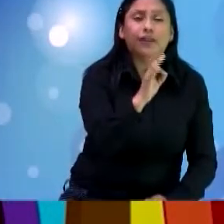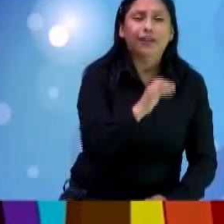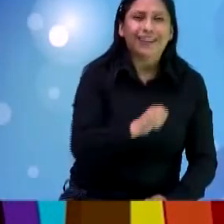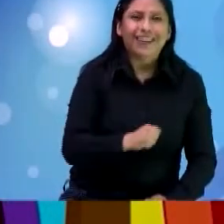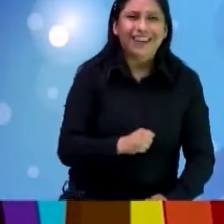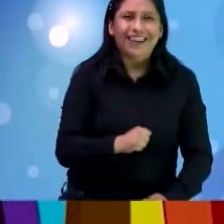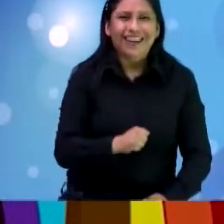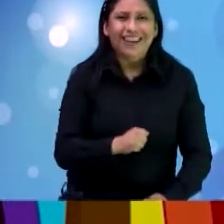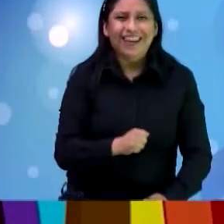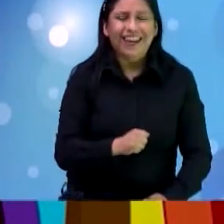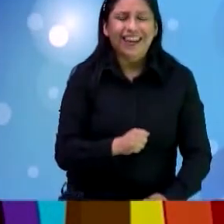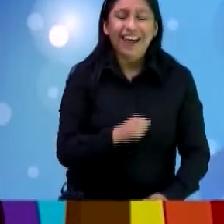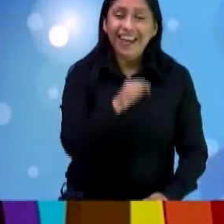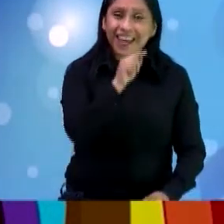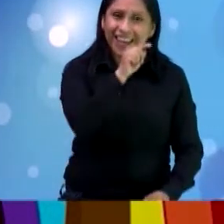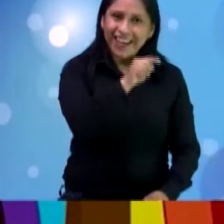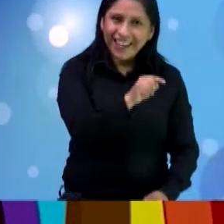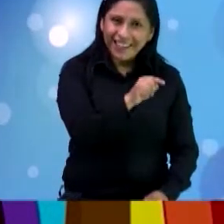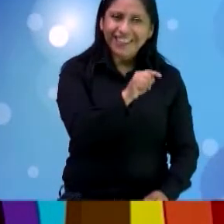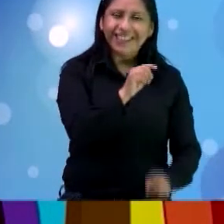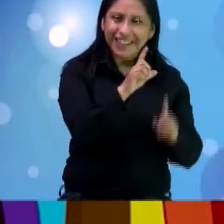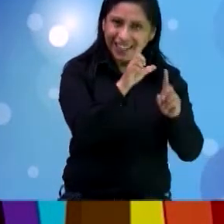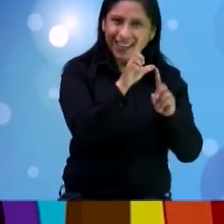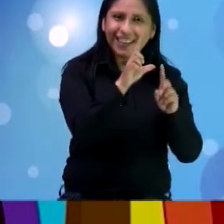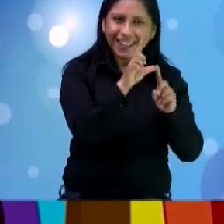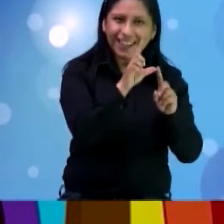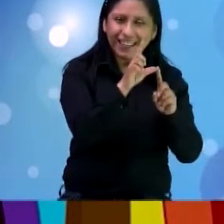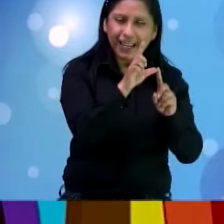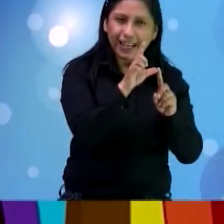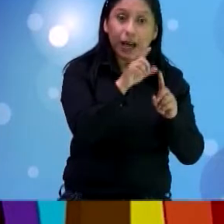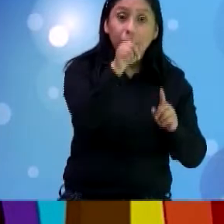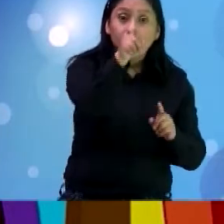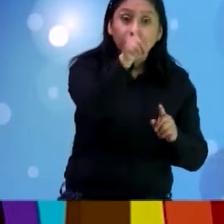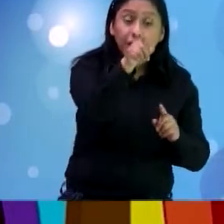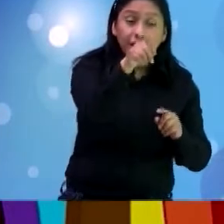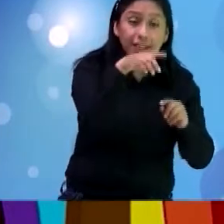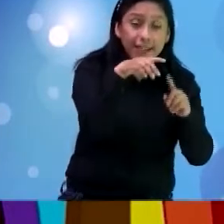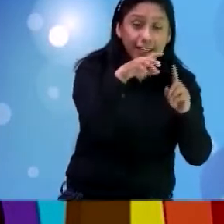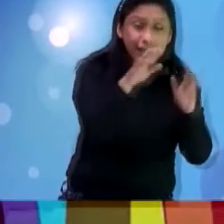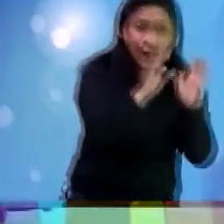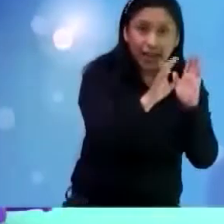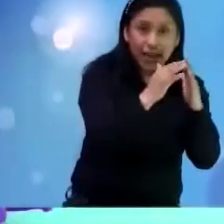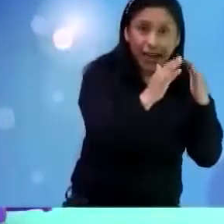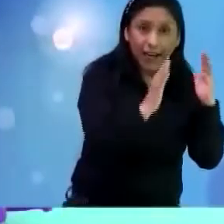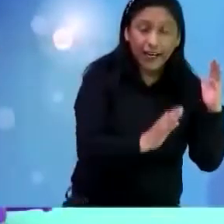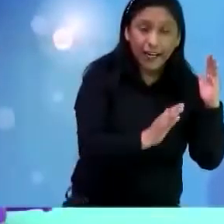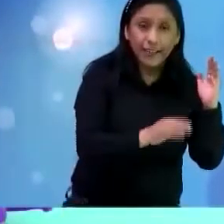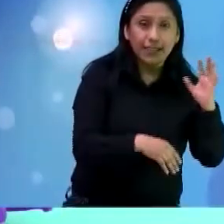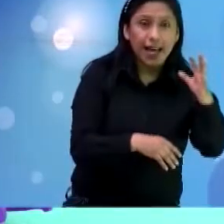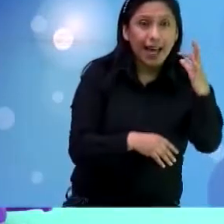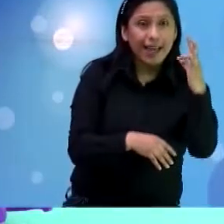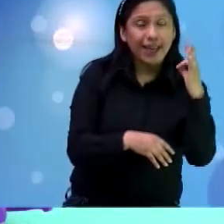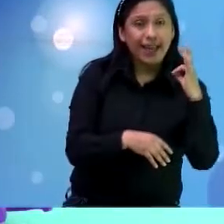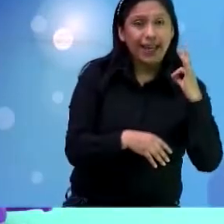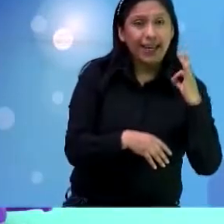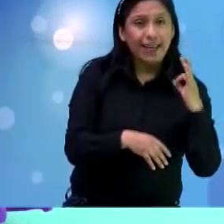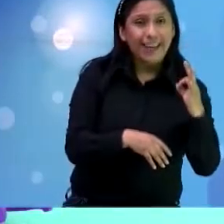Es el sonido de esa letra. A ver, ustedes, háganlo en casa. ¿Cómo suena esta letra?